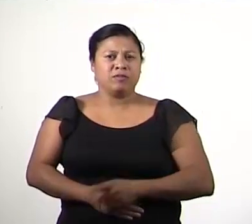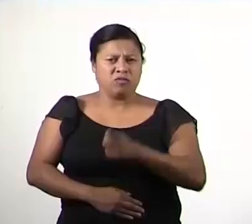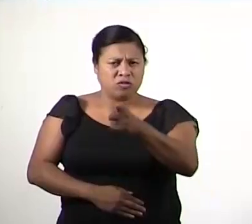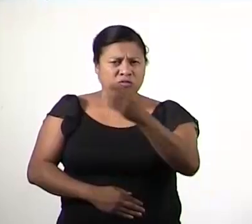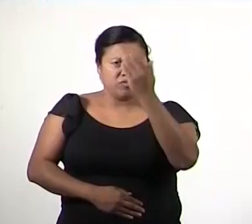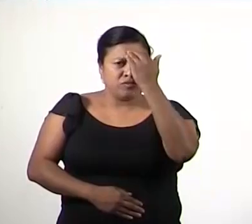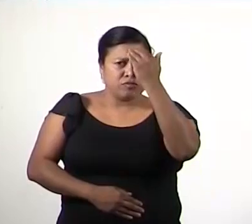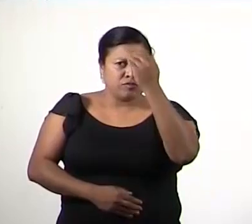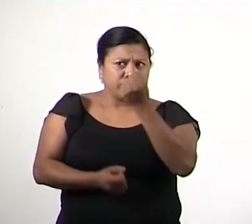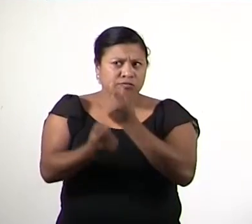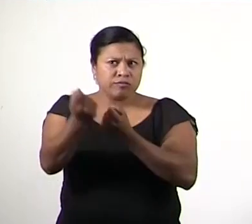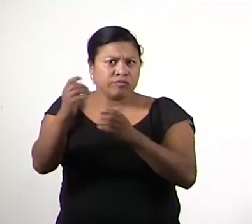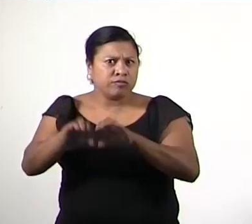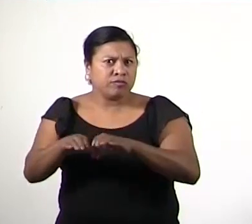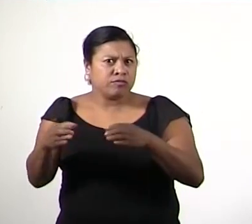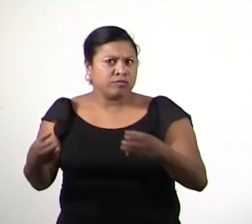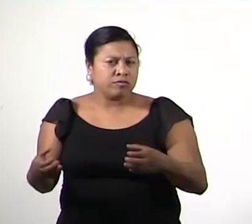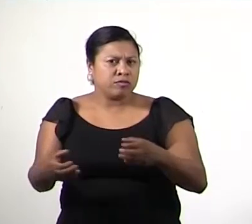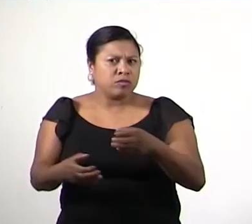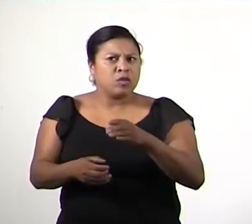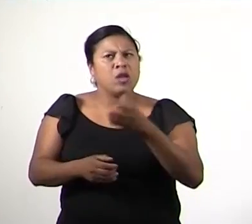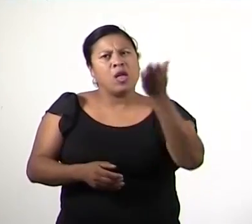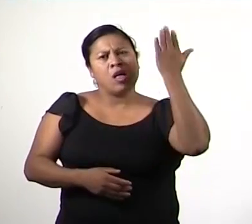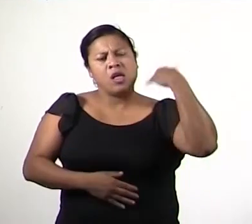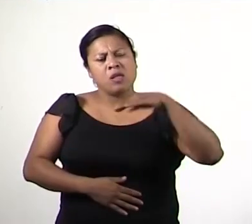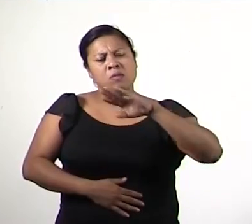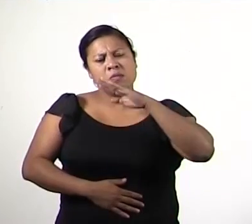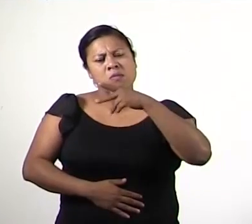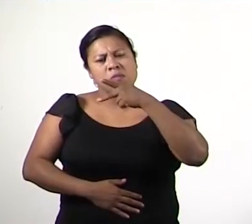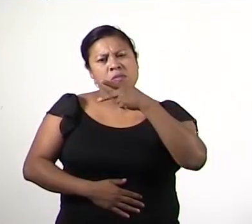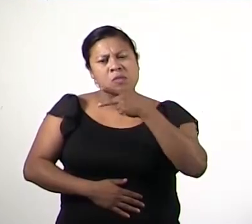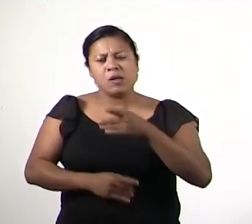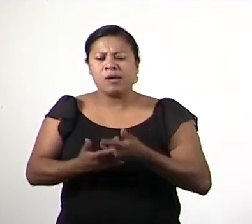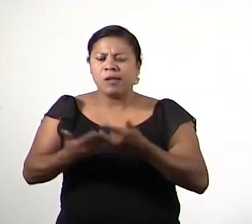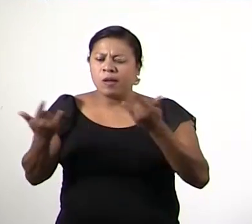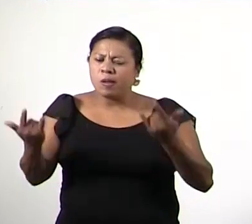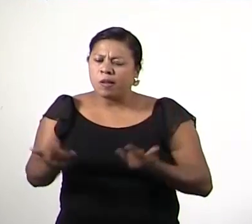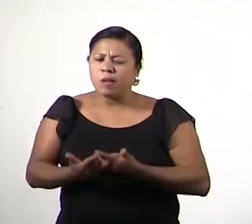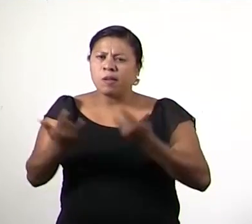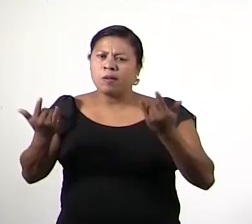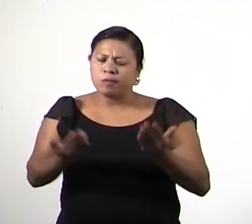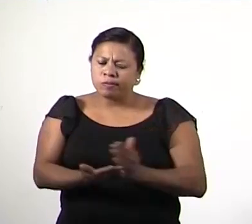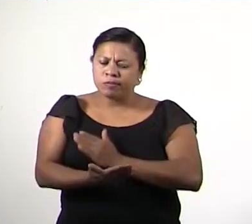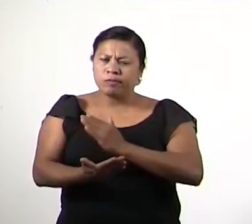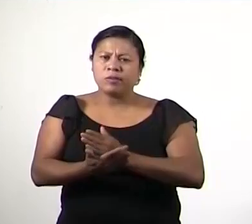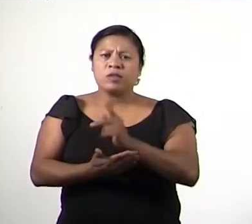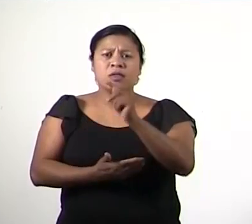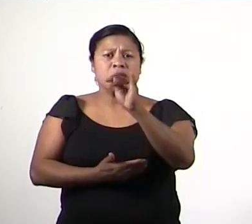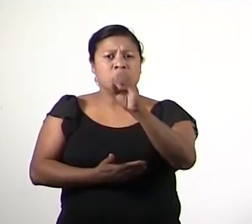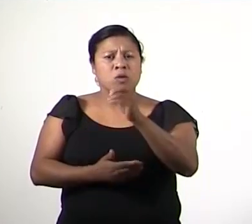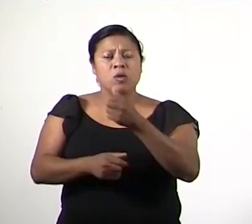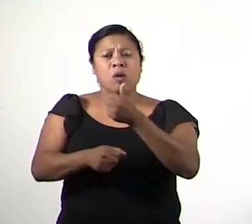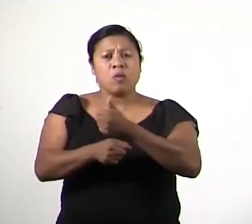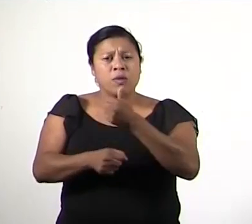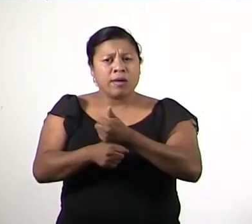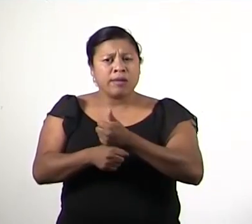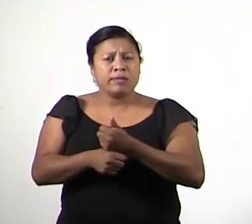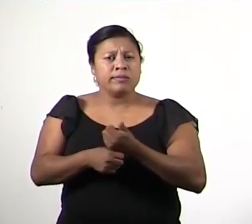¿Conoces algunos cuentos? ¿Los que te contaba papá, mamá, tío, tía,